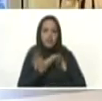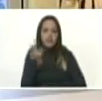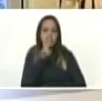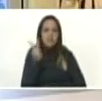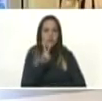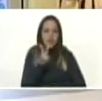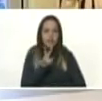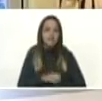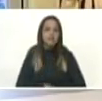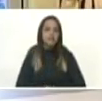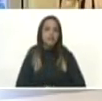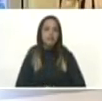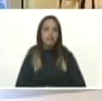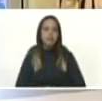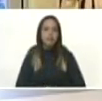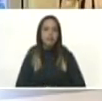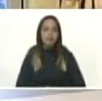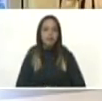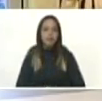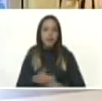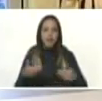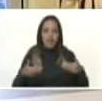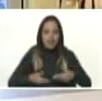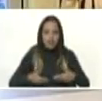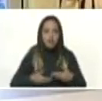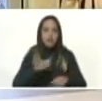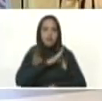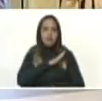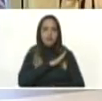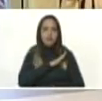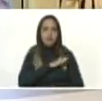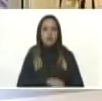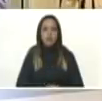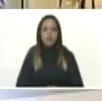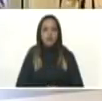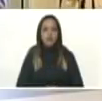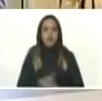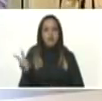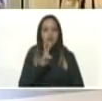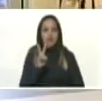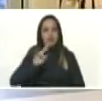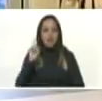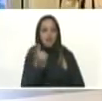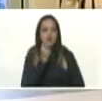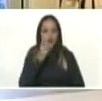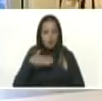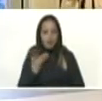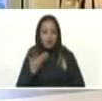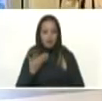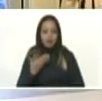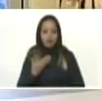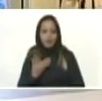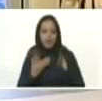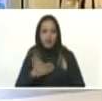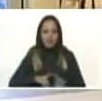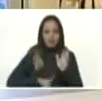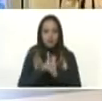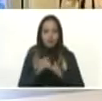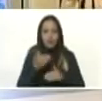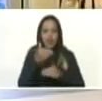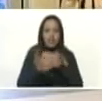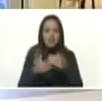Venezuela. Con esfuerzo propio, que Venezuela solo saldrá adelante si nos unimos todos.